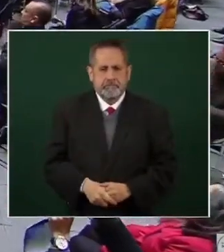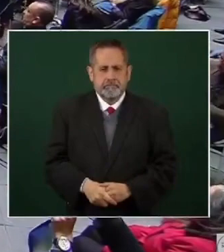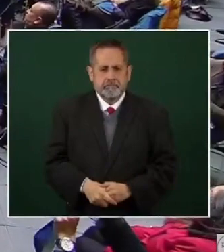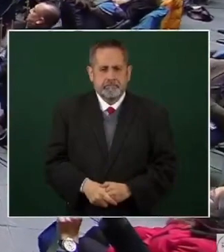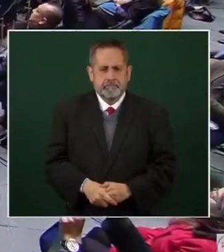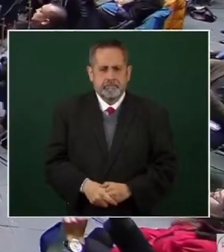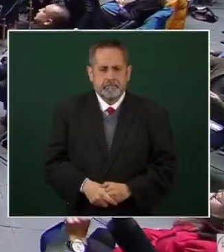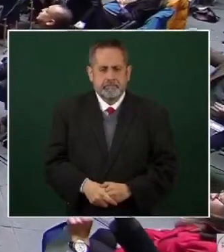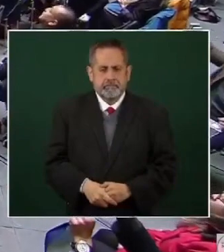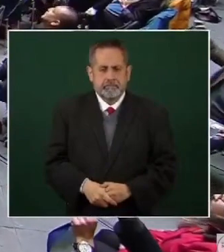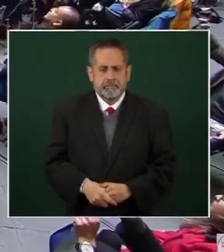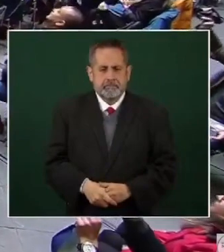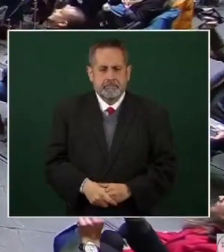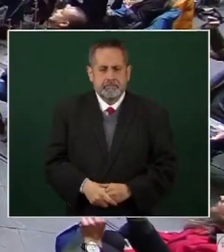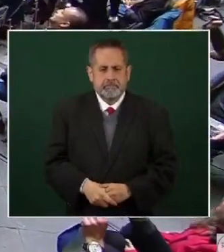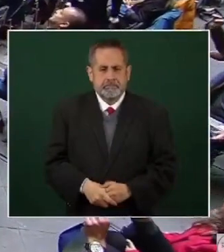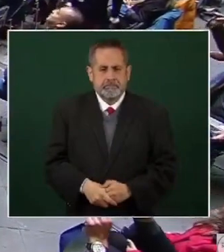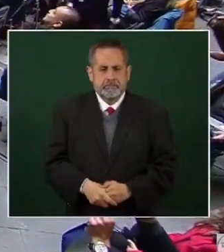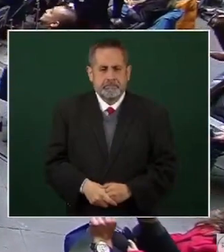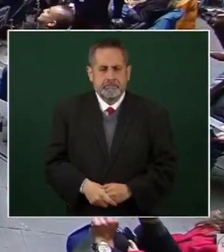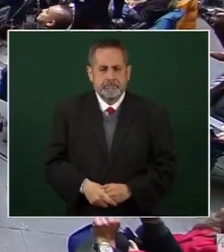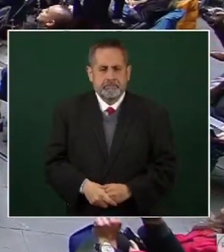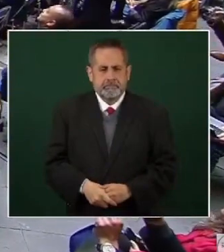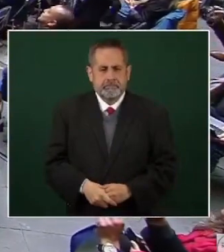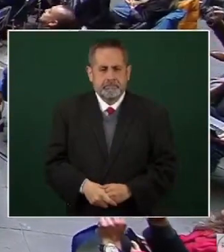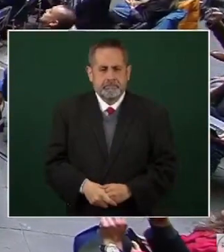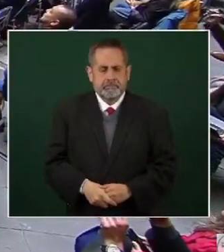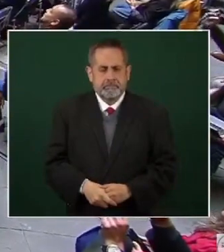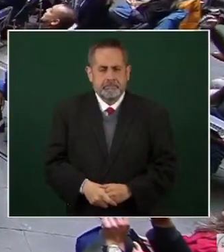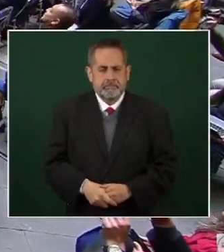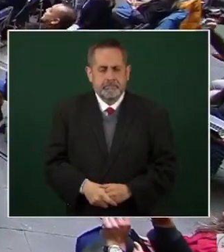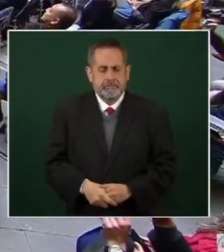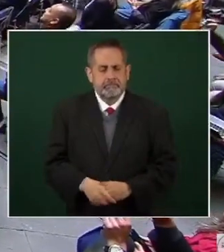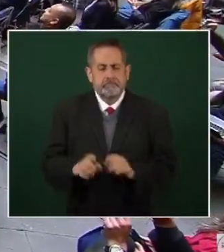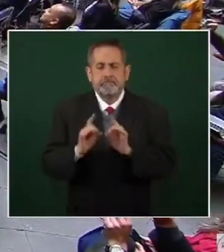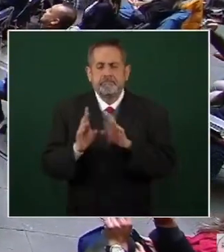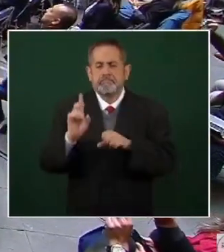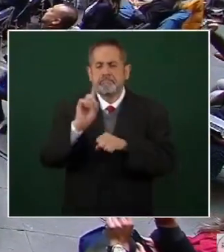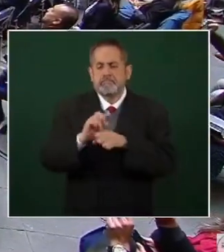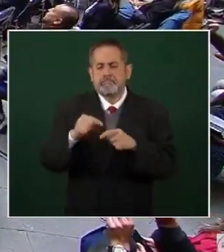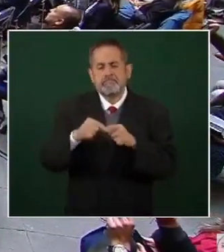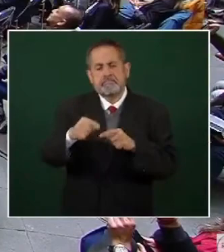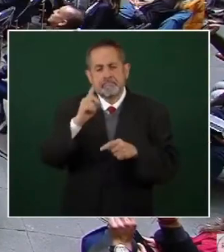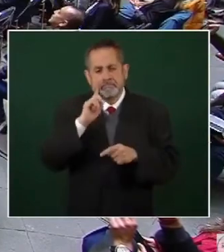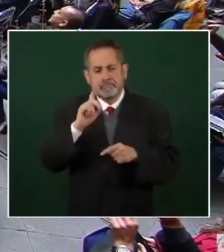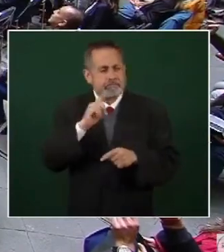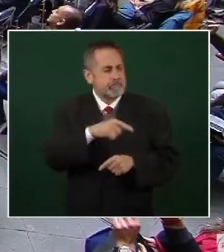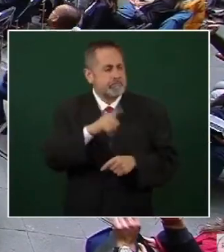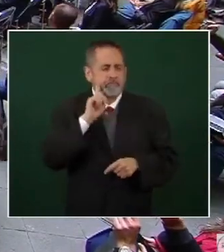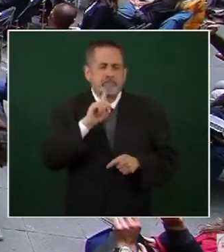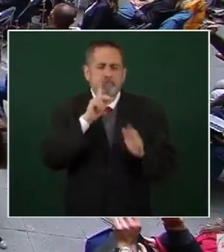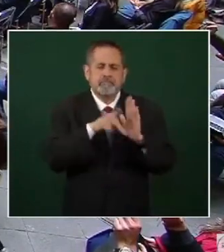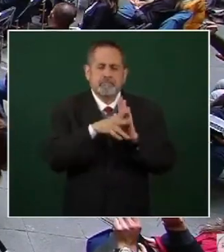Le vamos a pedir un día de estos, hay una